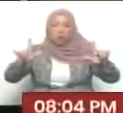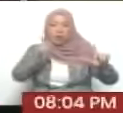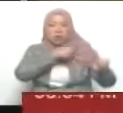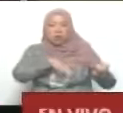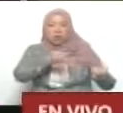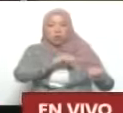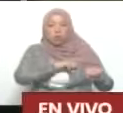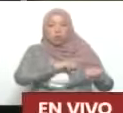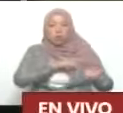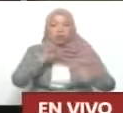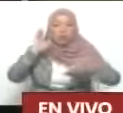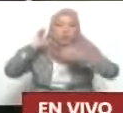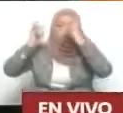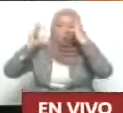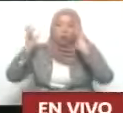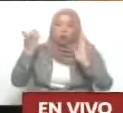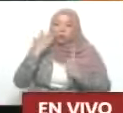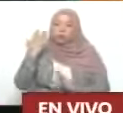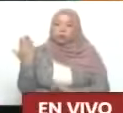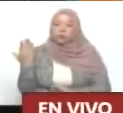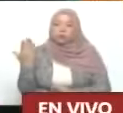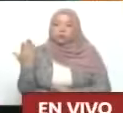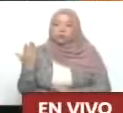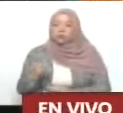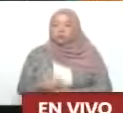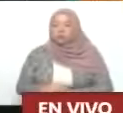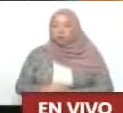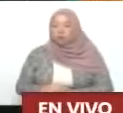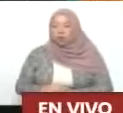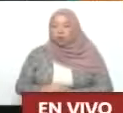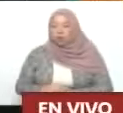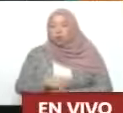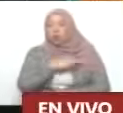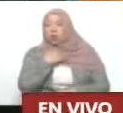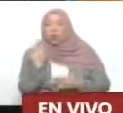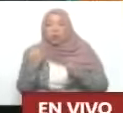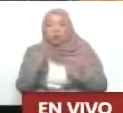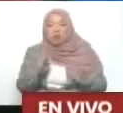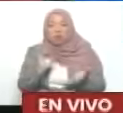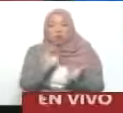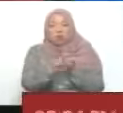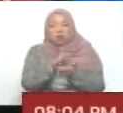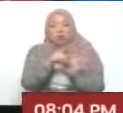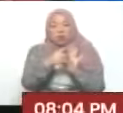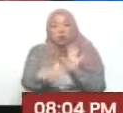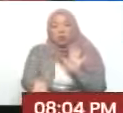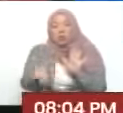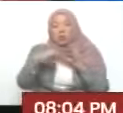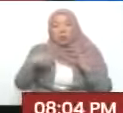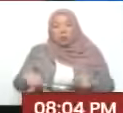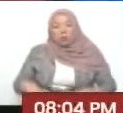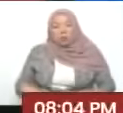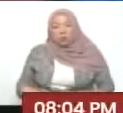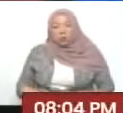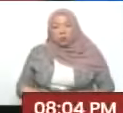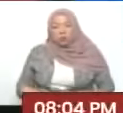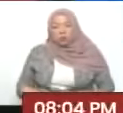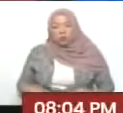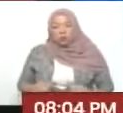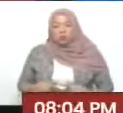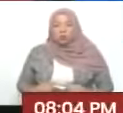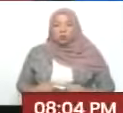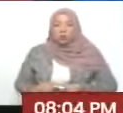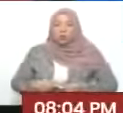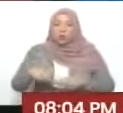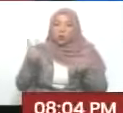a Milei, presidente. Ellos son los representantes de la muerte, el desprecio a los derechos de la gente. Son el